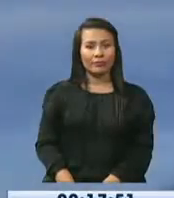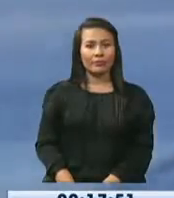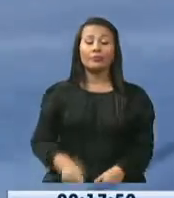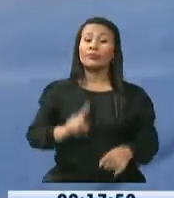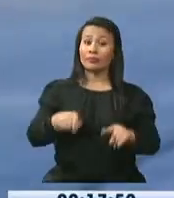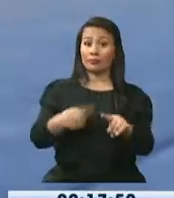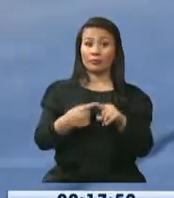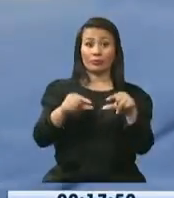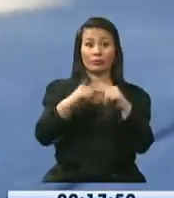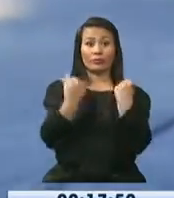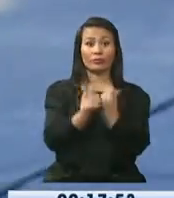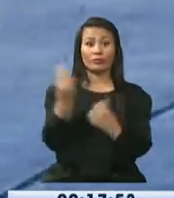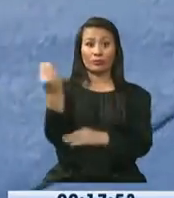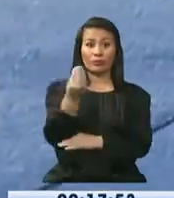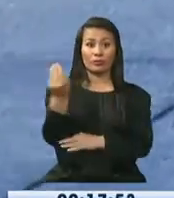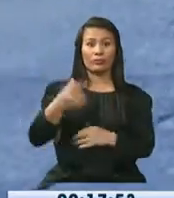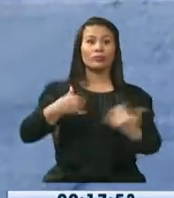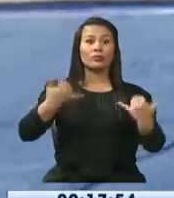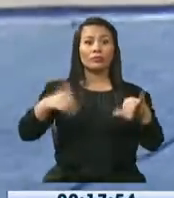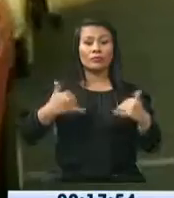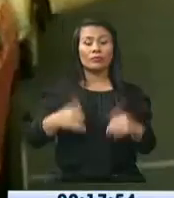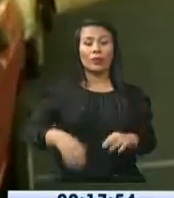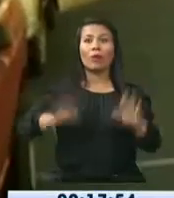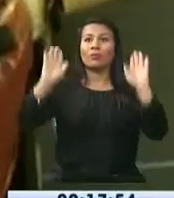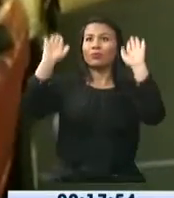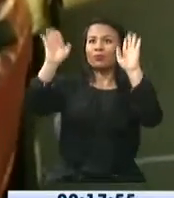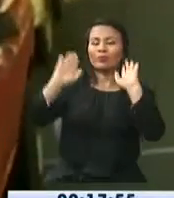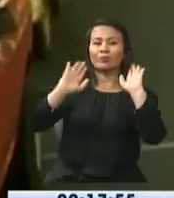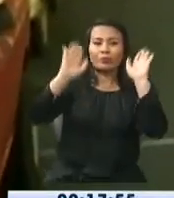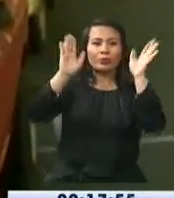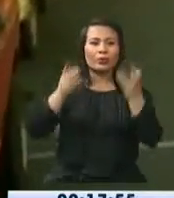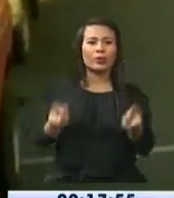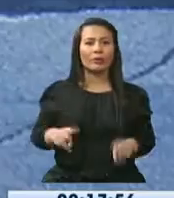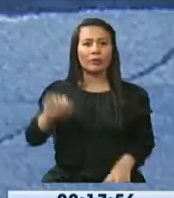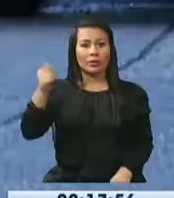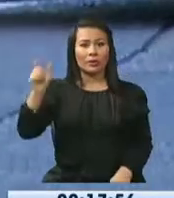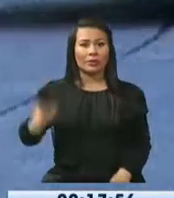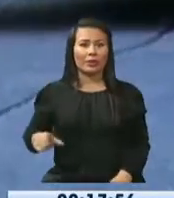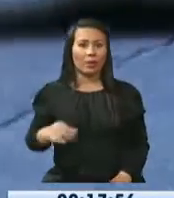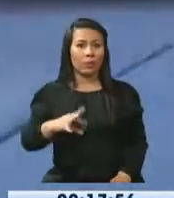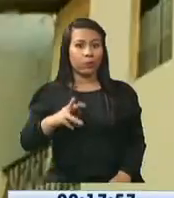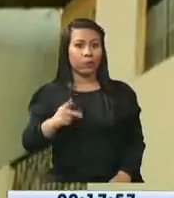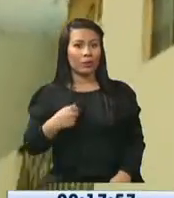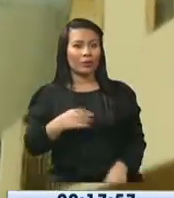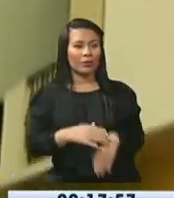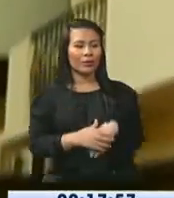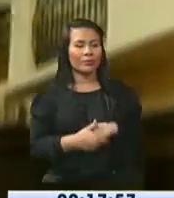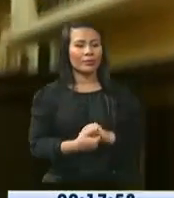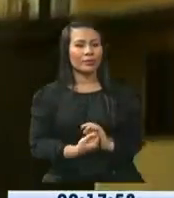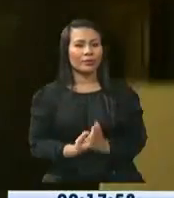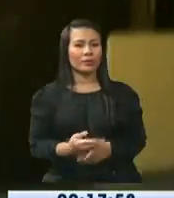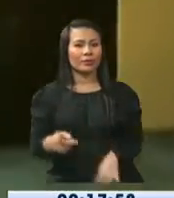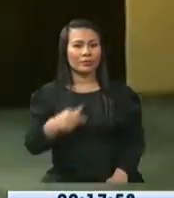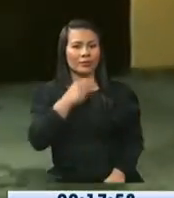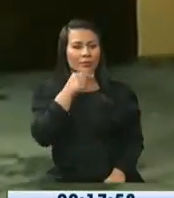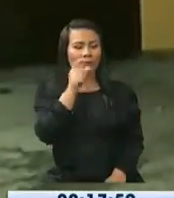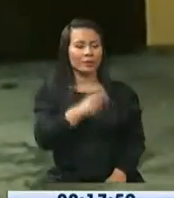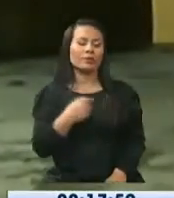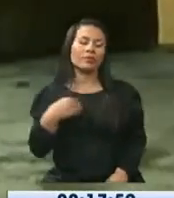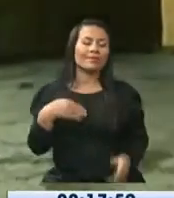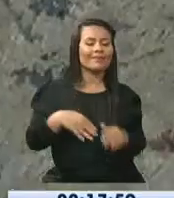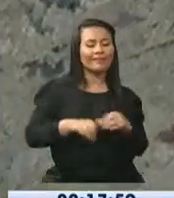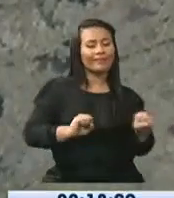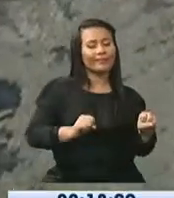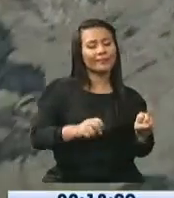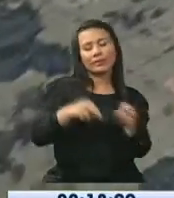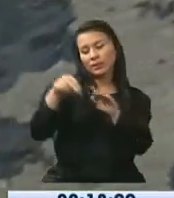Mientras un grupo de jóvenes jugaban voleibol, los antisociales aprovecharon la distracción para atacar a quien recién llegaba